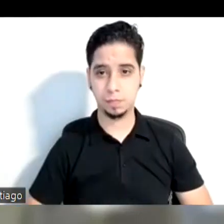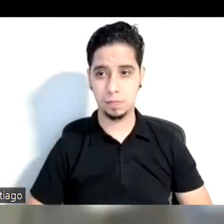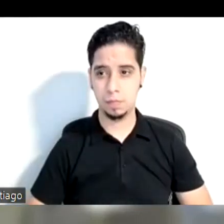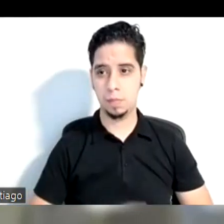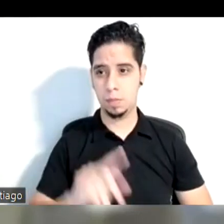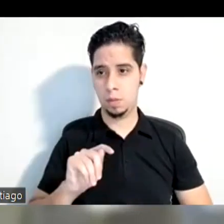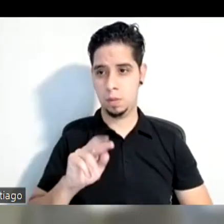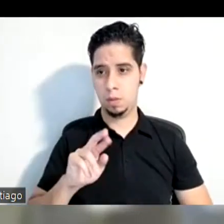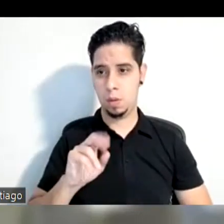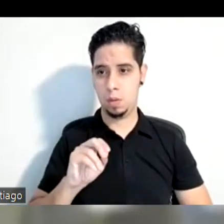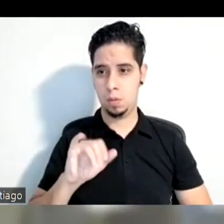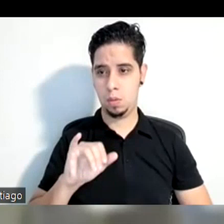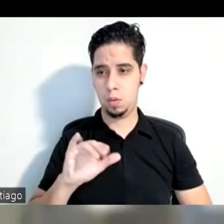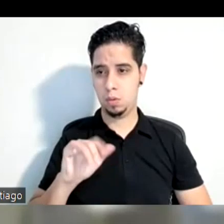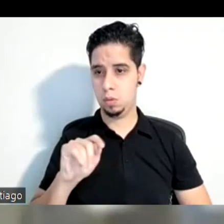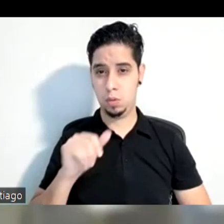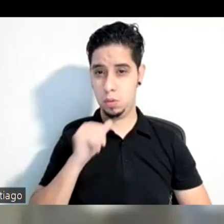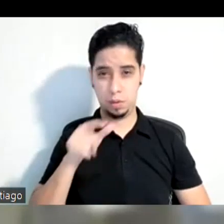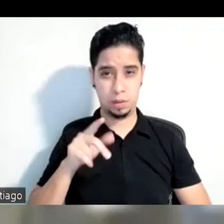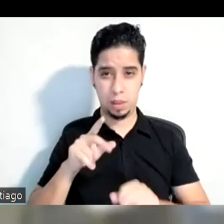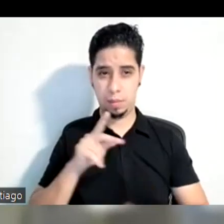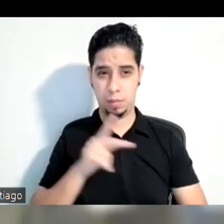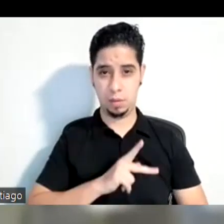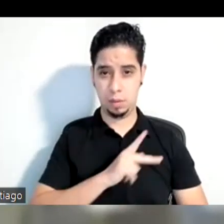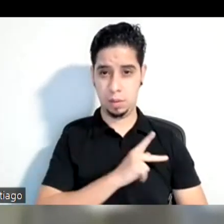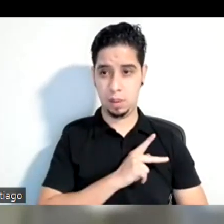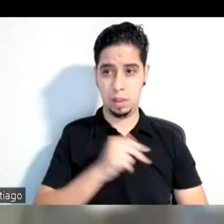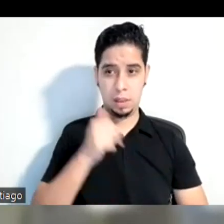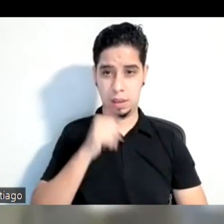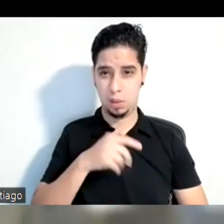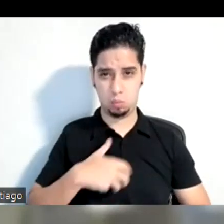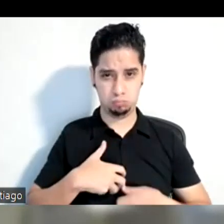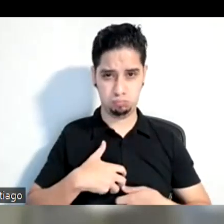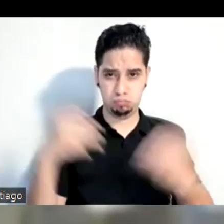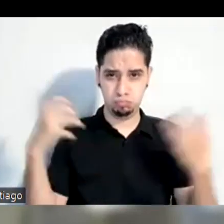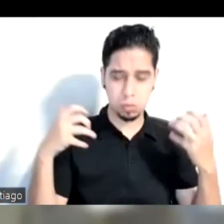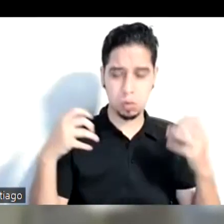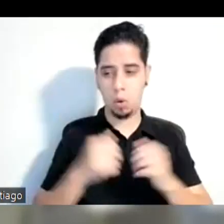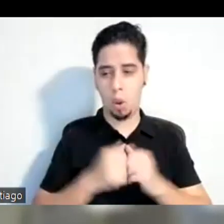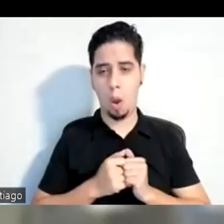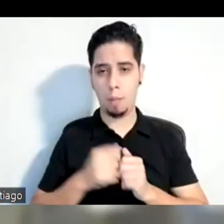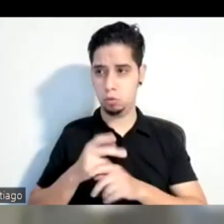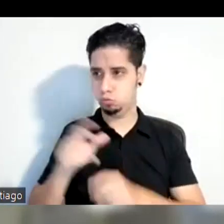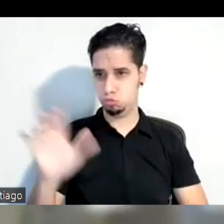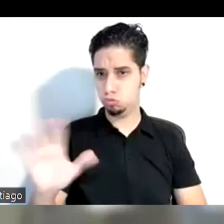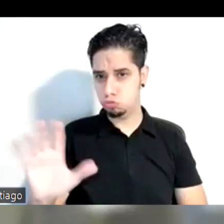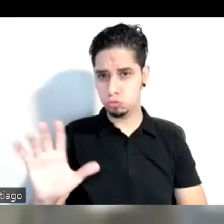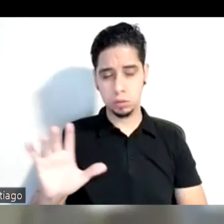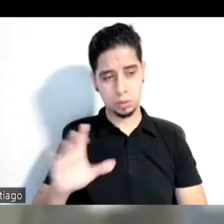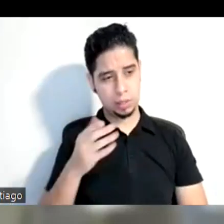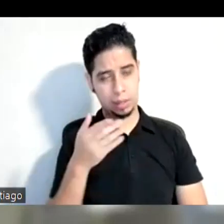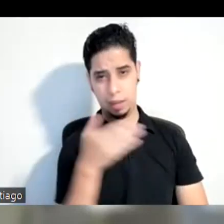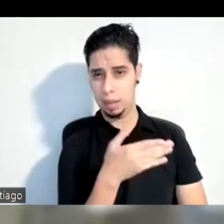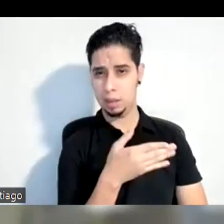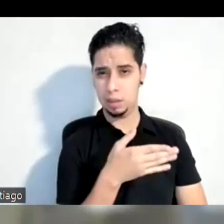no era la persona que iba a ser ese personaje. Ella se tuvo que empantalonar con la producción y decir, esta es la persona